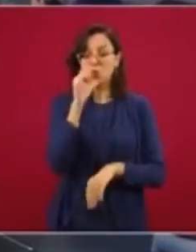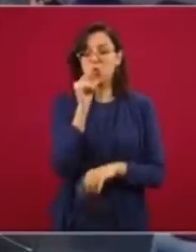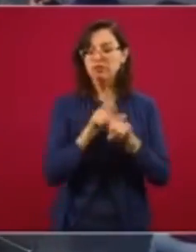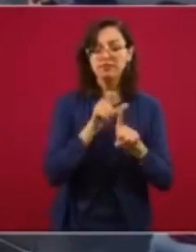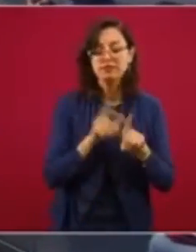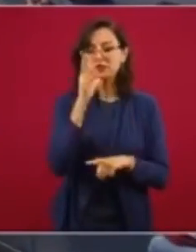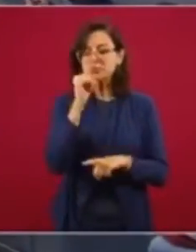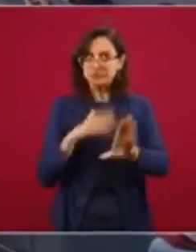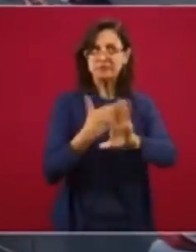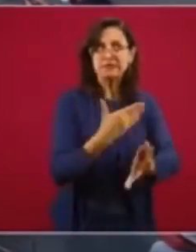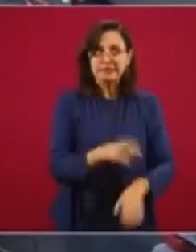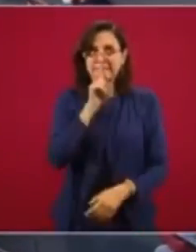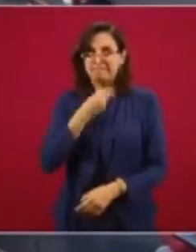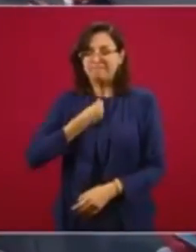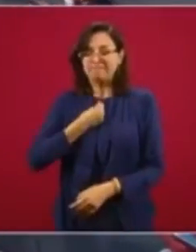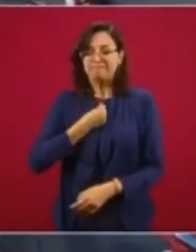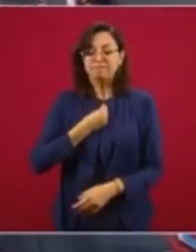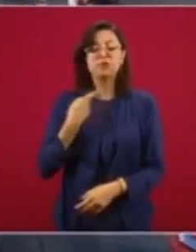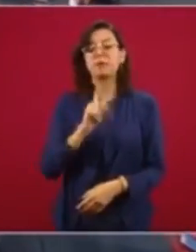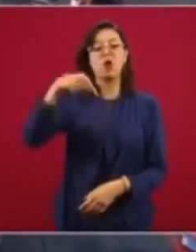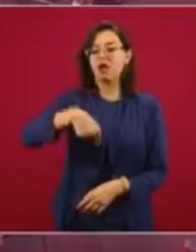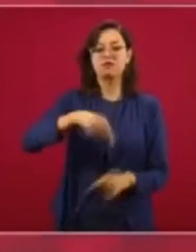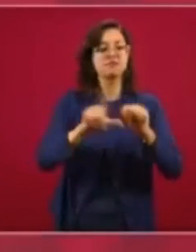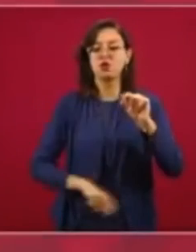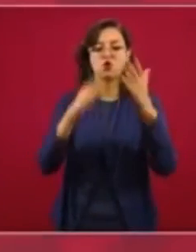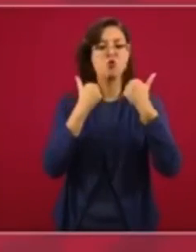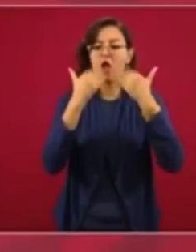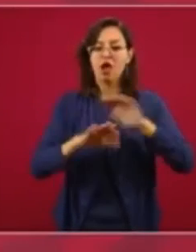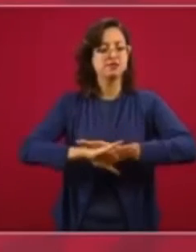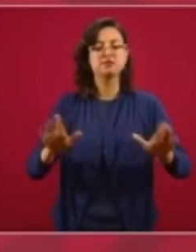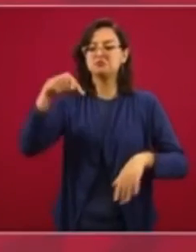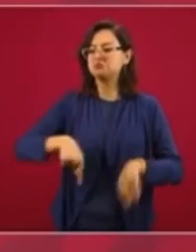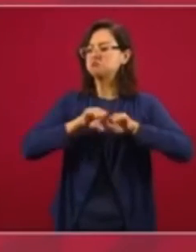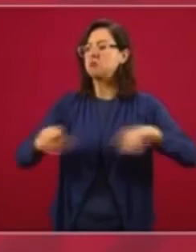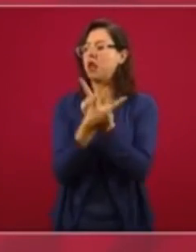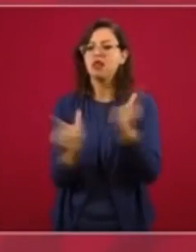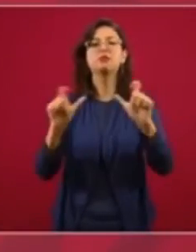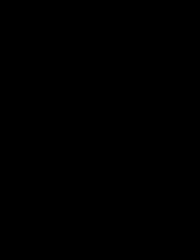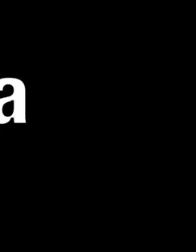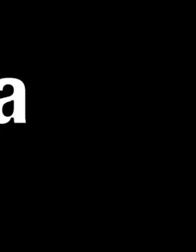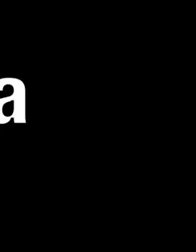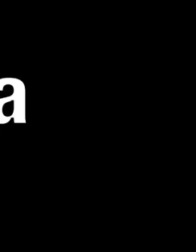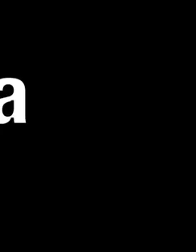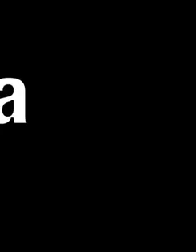con los dientes apretados. Pero acá no está garantizada la libertad.